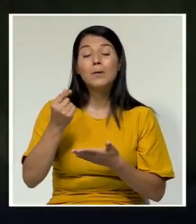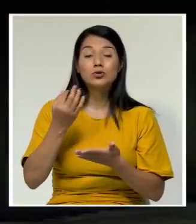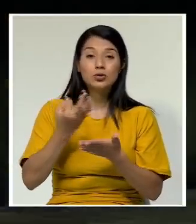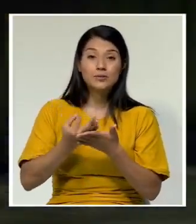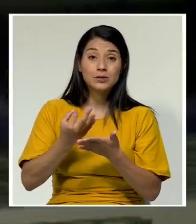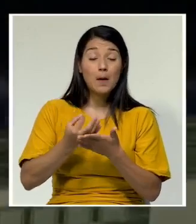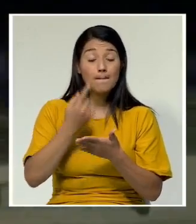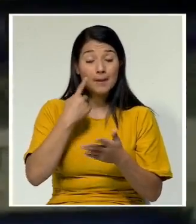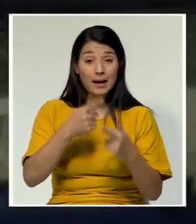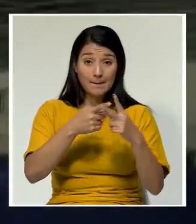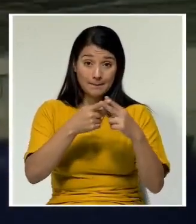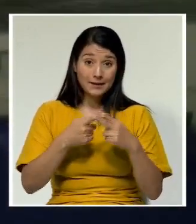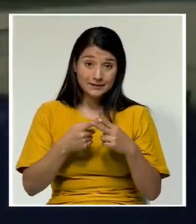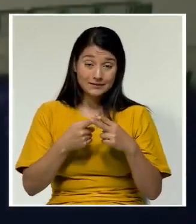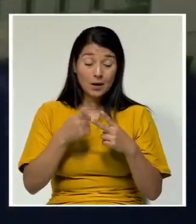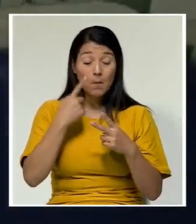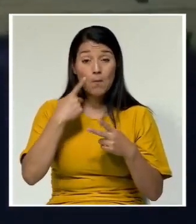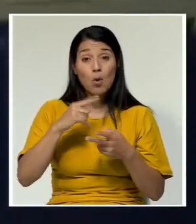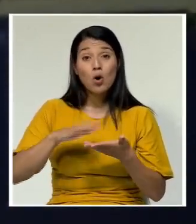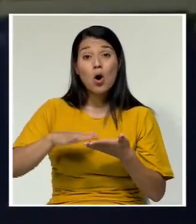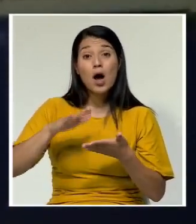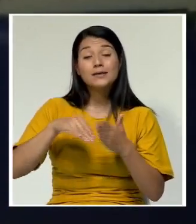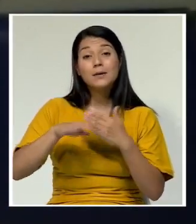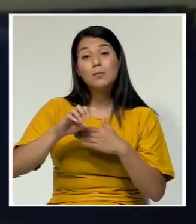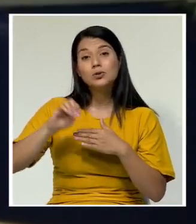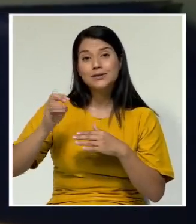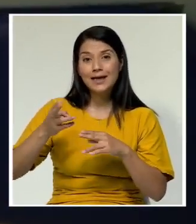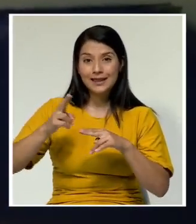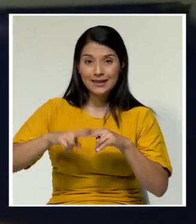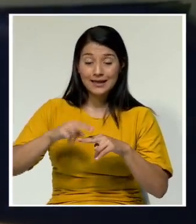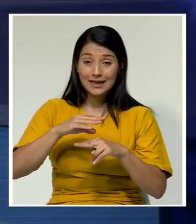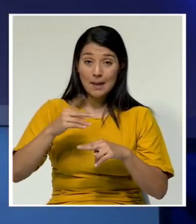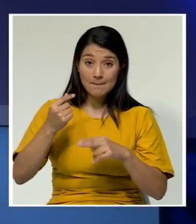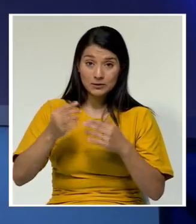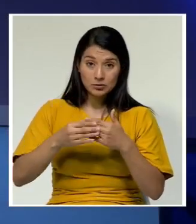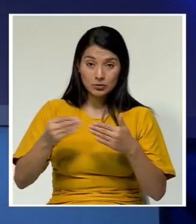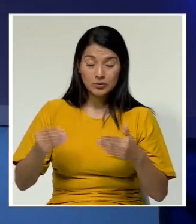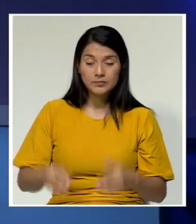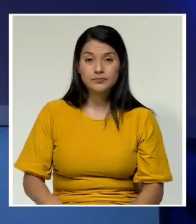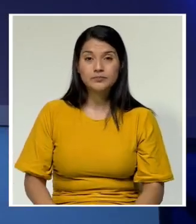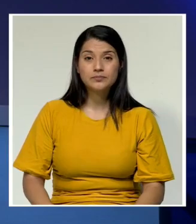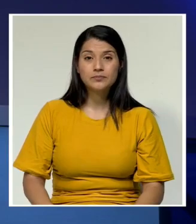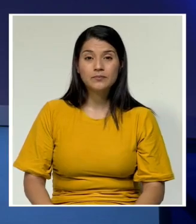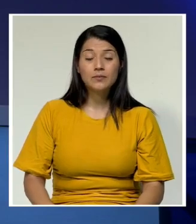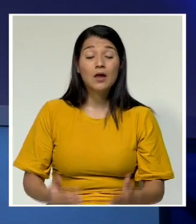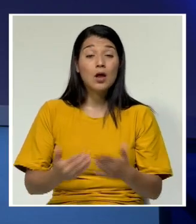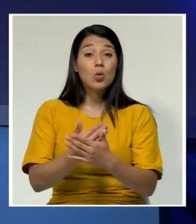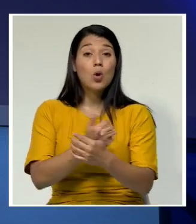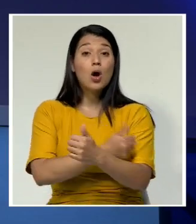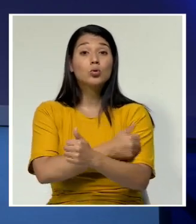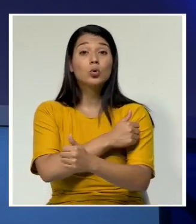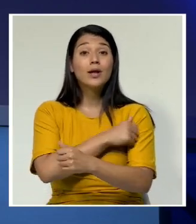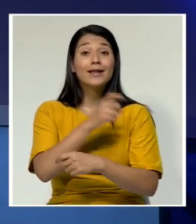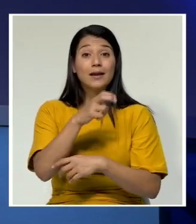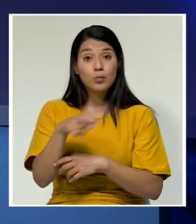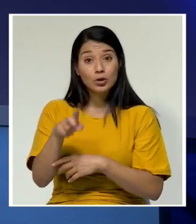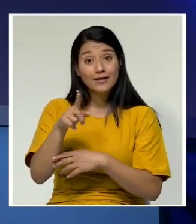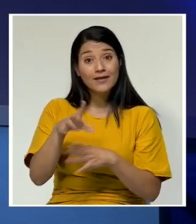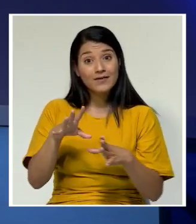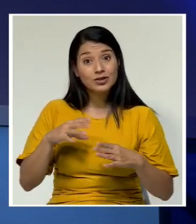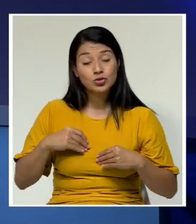las empresas por las presiones en los costos y el incremento en el costo financiero de los créditos como resultado del alza en las tasas